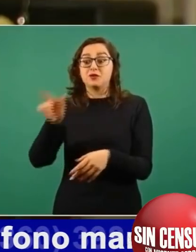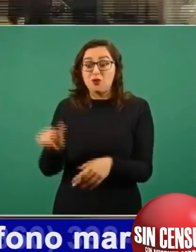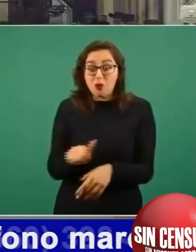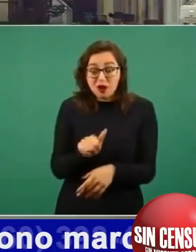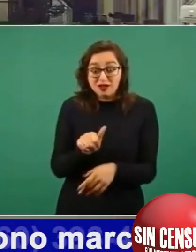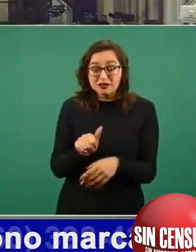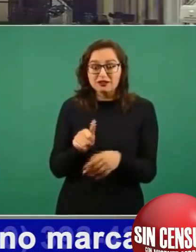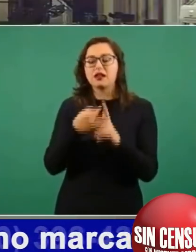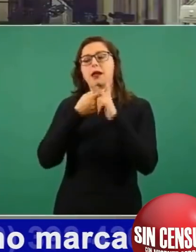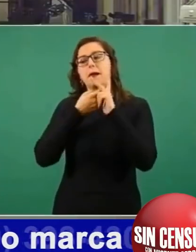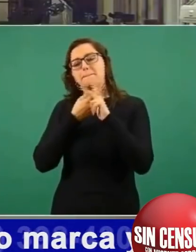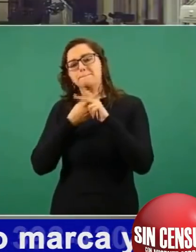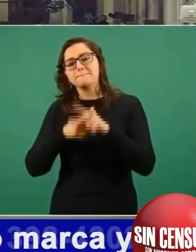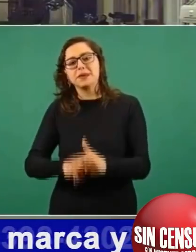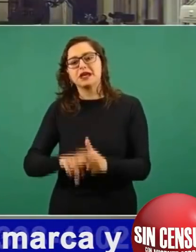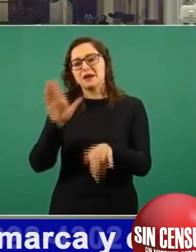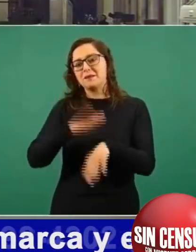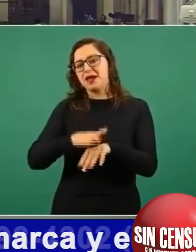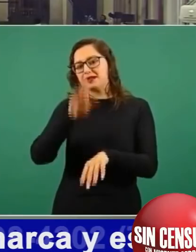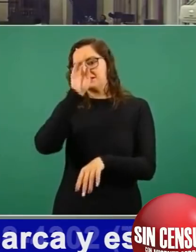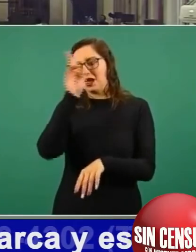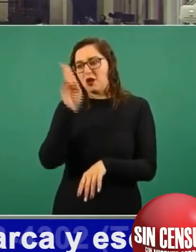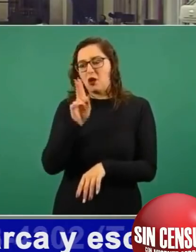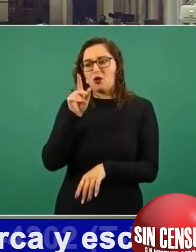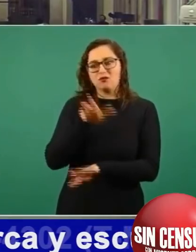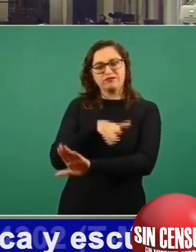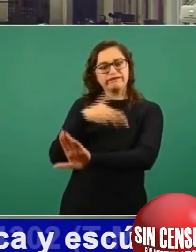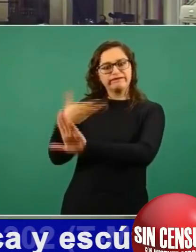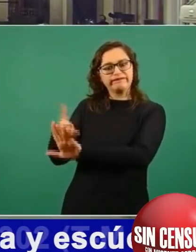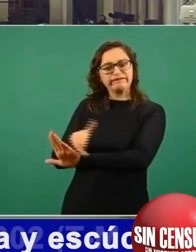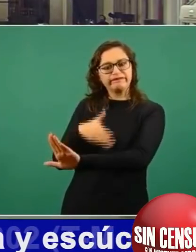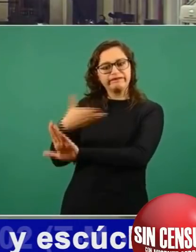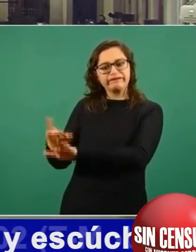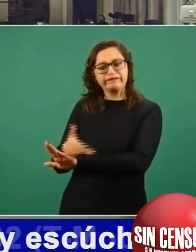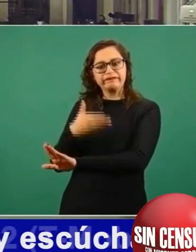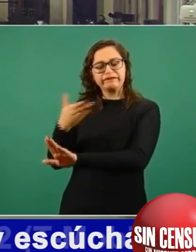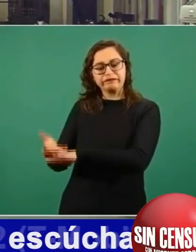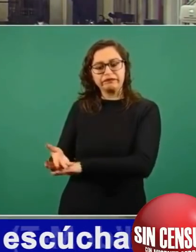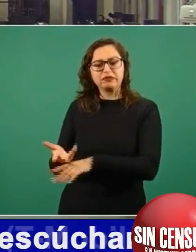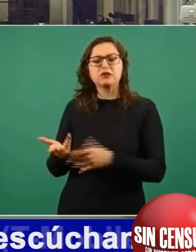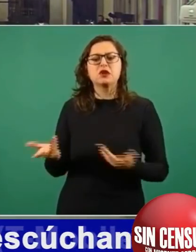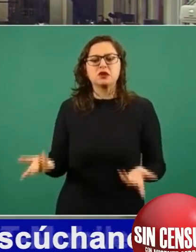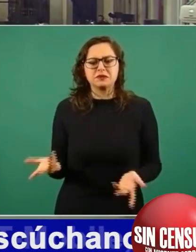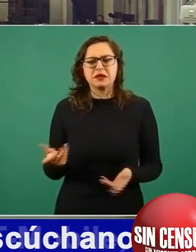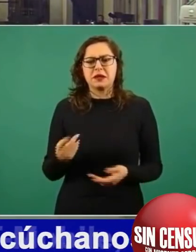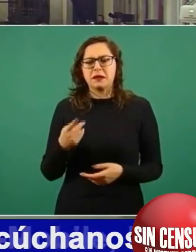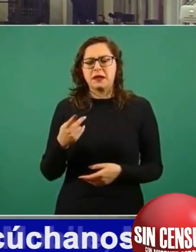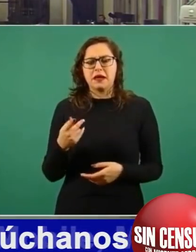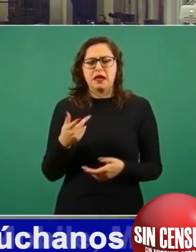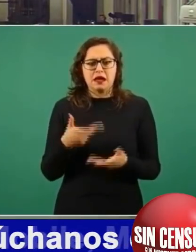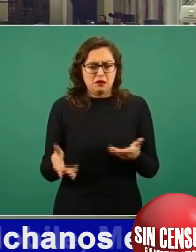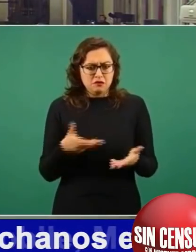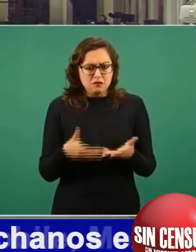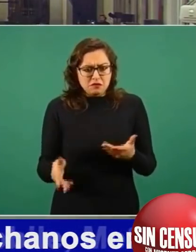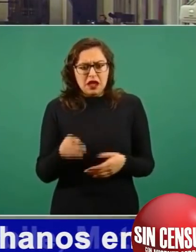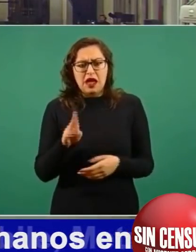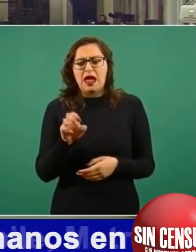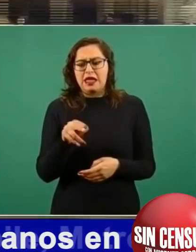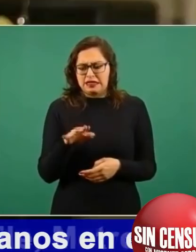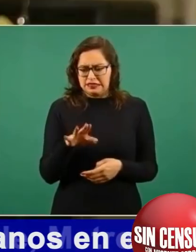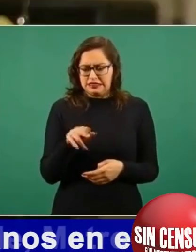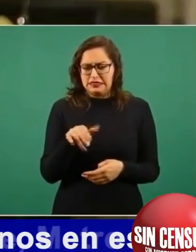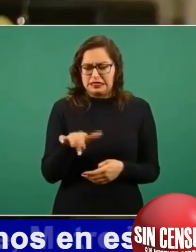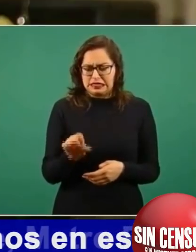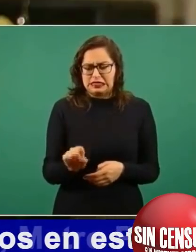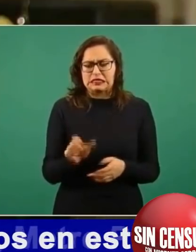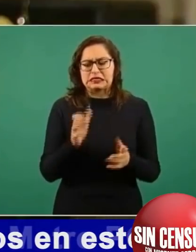que incrementaron los ataques en contra de ellos. De hecho, sabemos que Encinas ya tiene conocimiento de esto, y lo que están pidiendo, con el